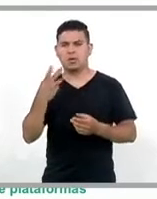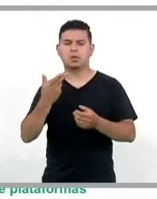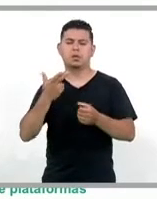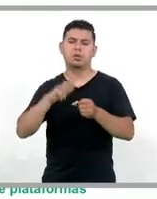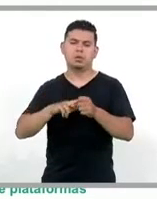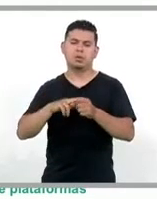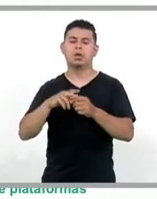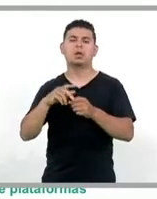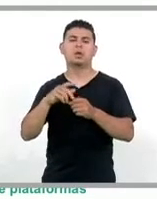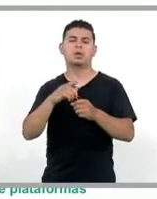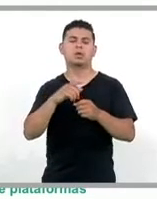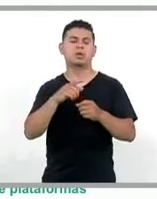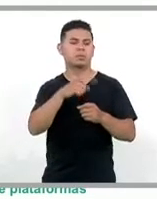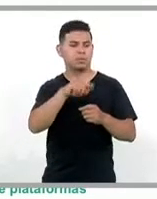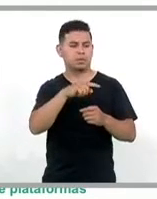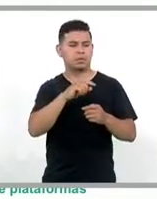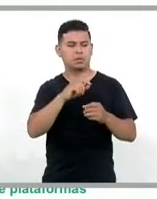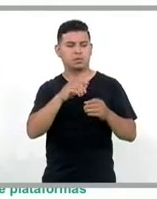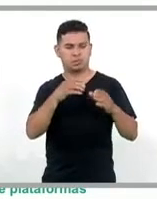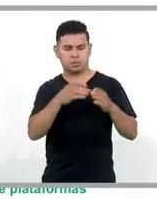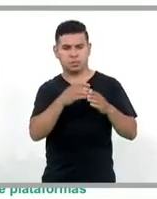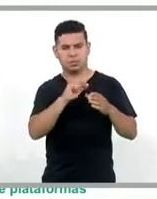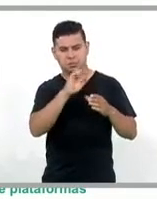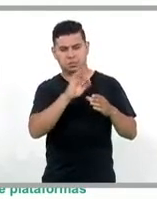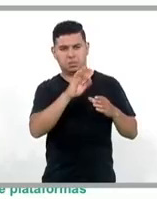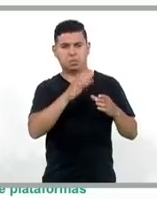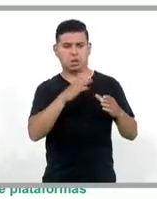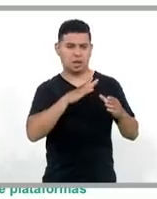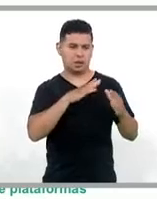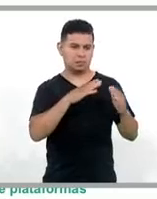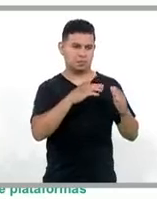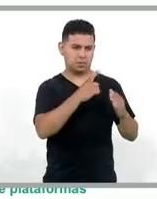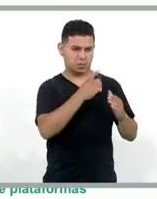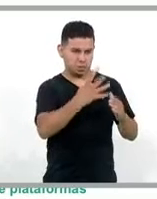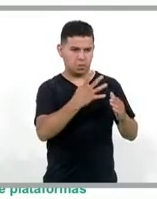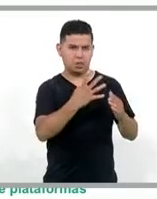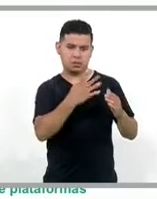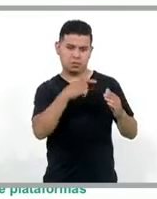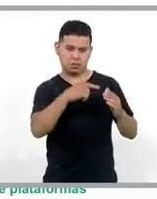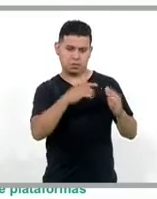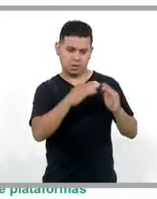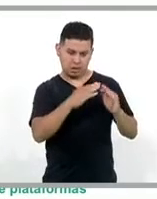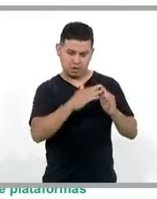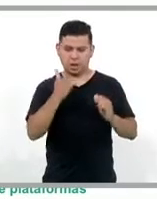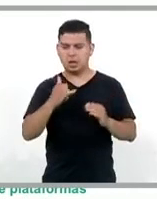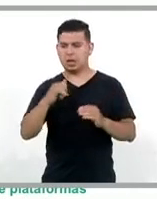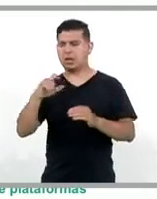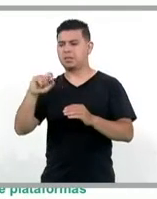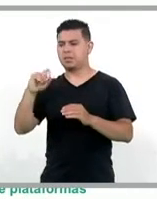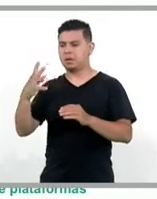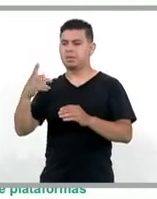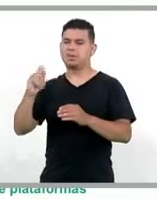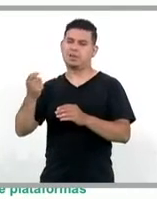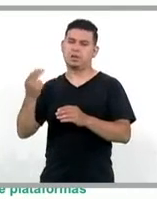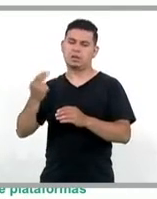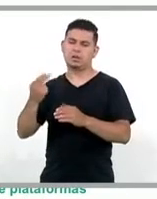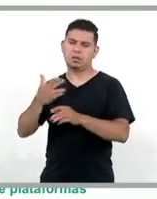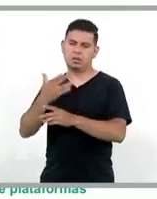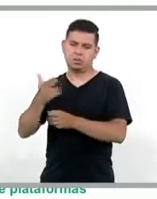ambulatorios en cuestión por instituciones en la secretaria de salud del estado 123